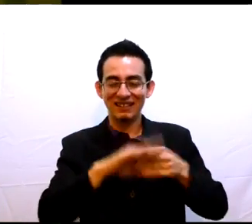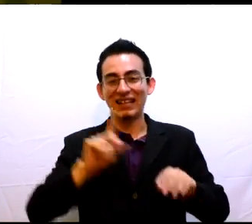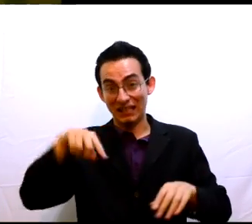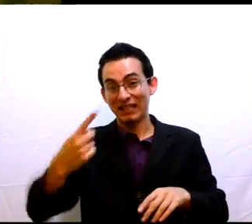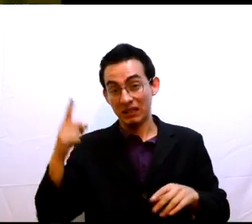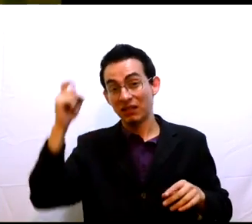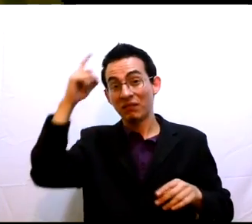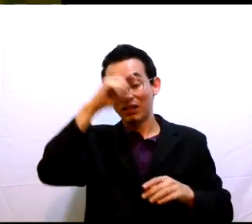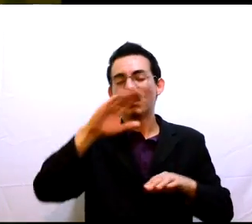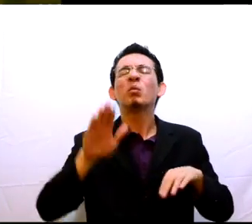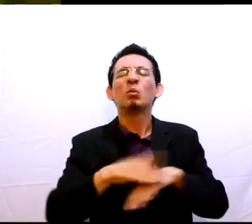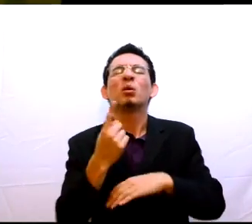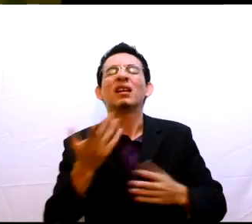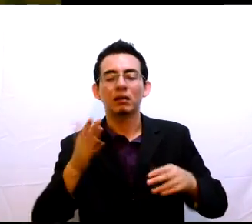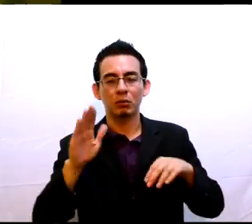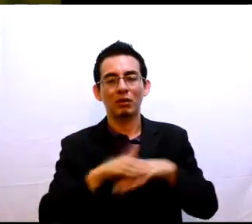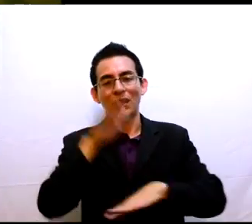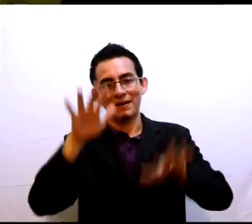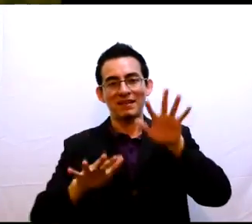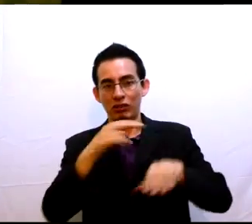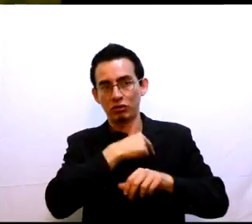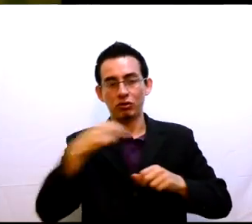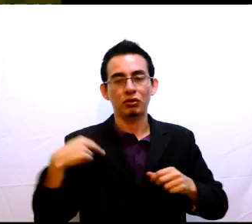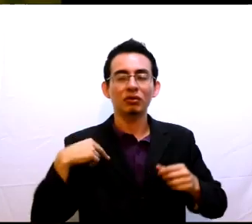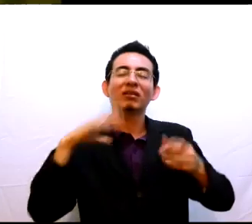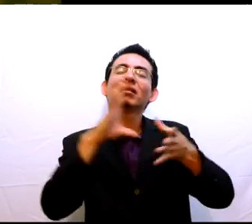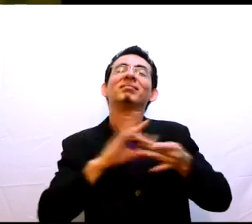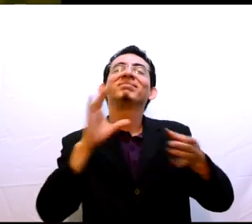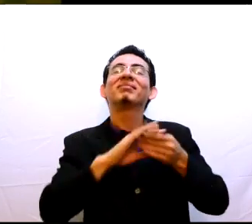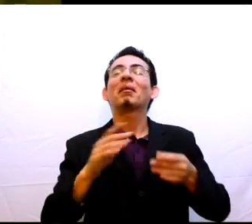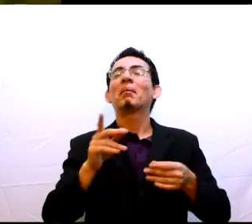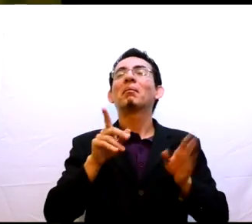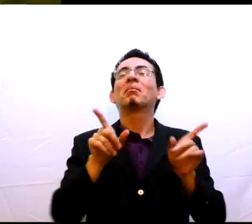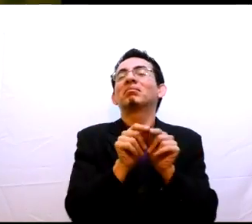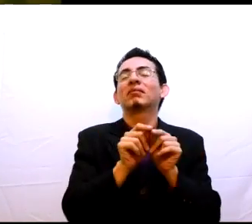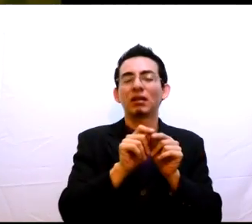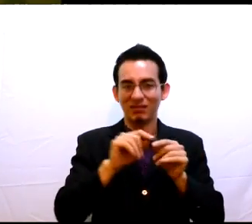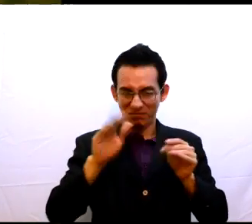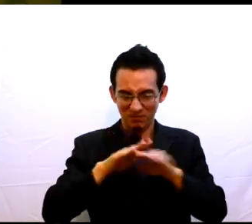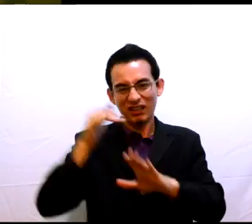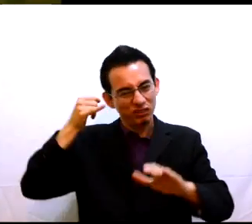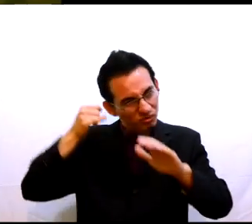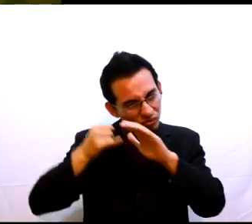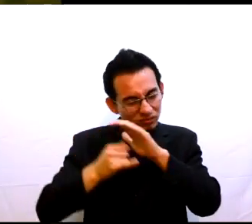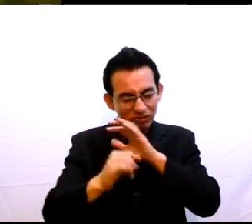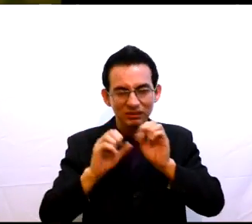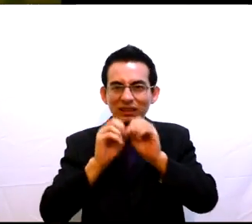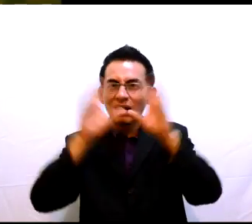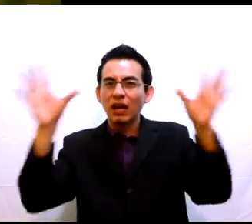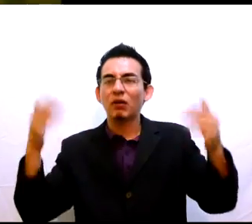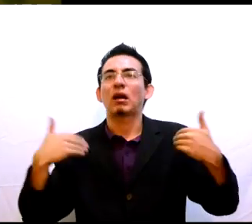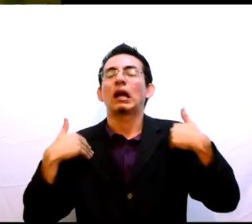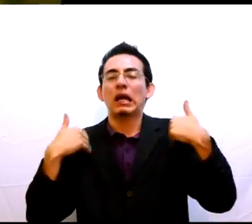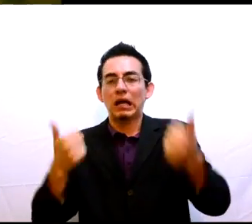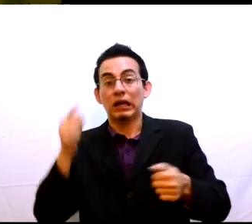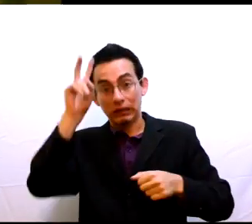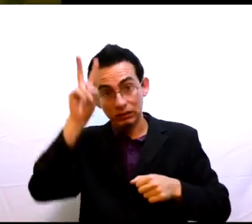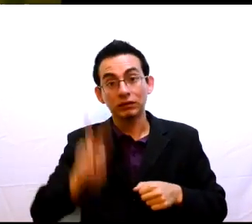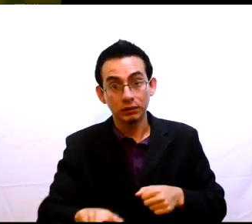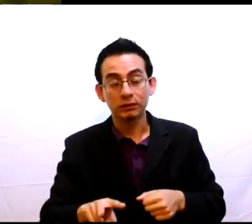difícil porque a veces sacamos los versículos así nada más no pero ahí va el mayordomo injusto